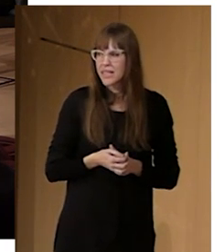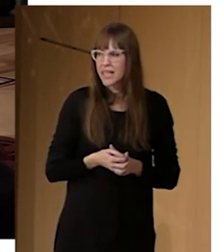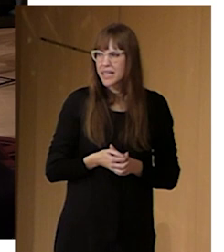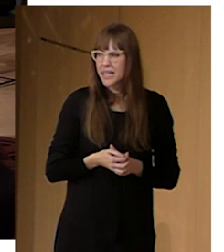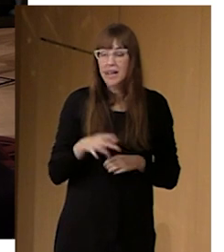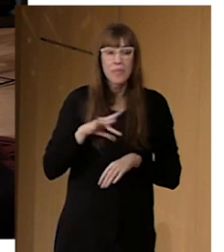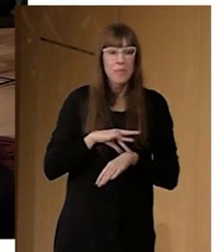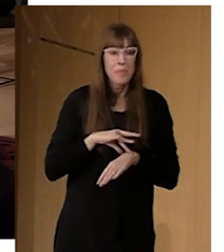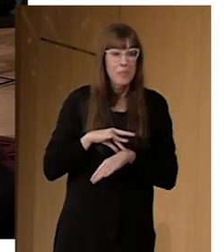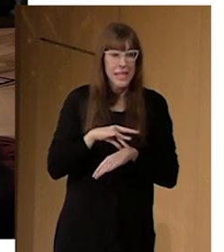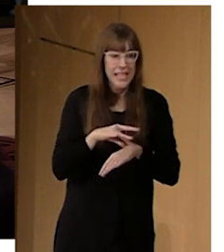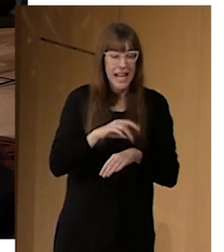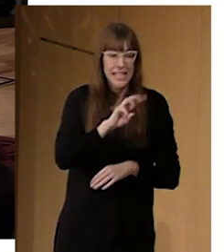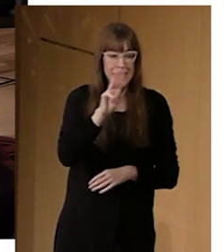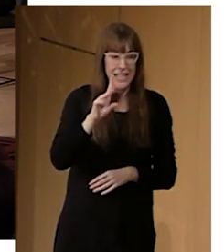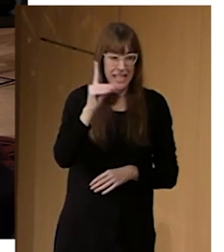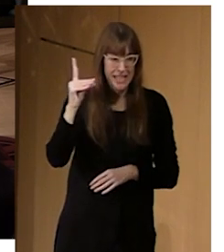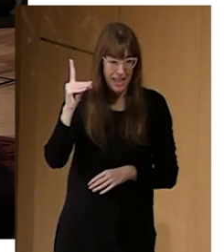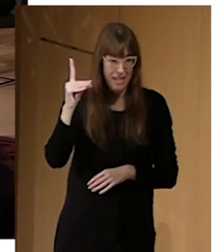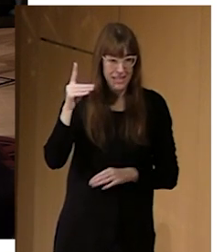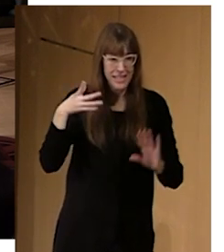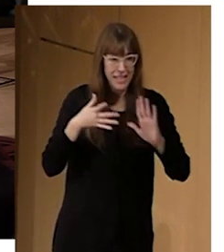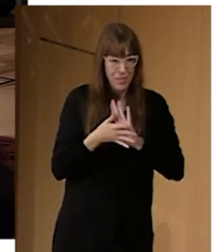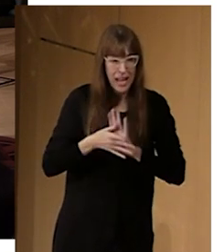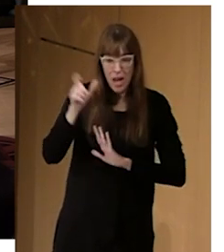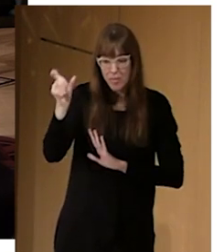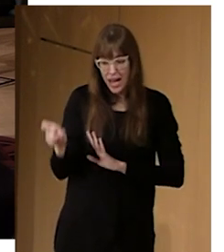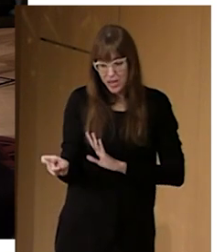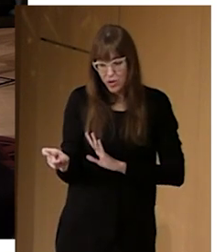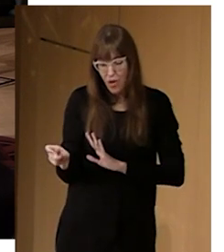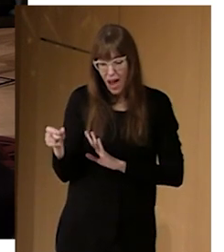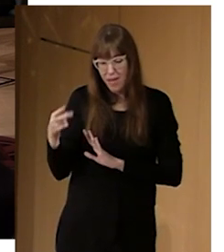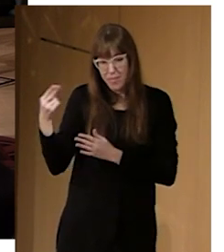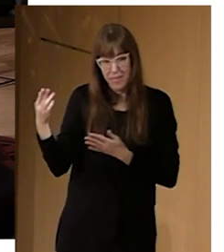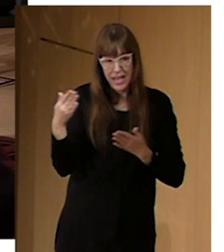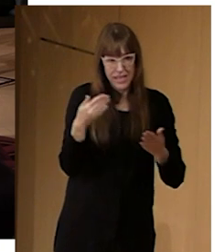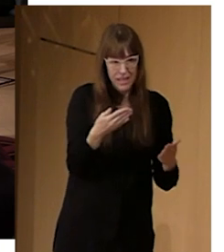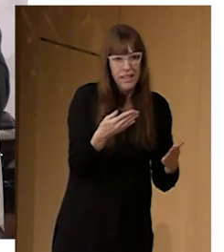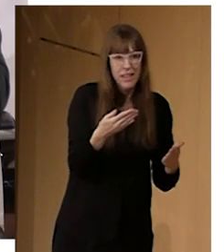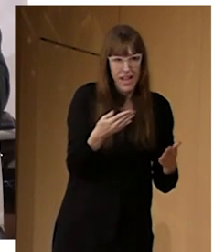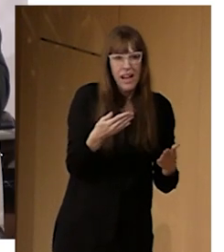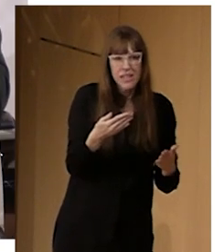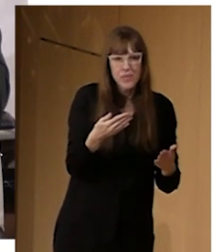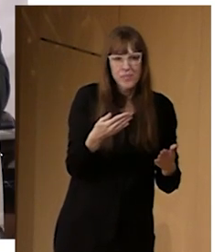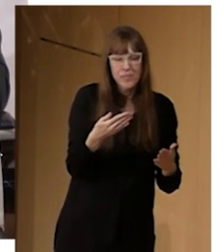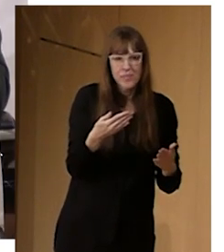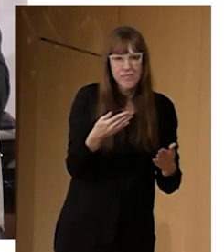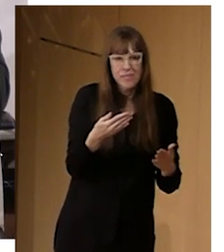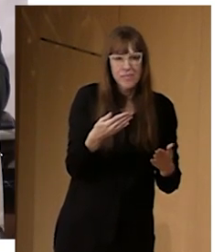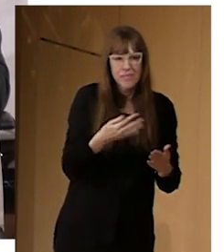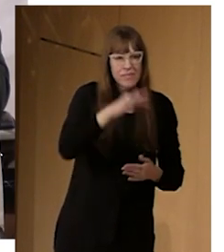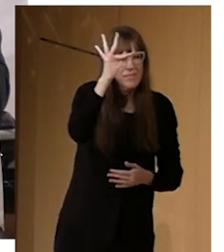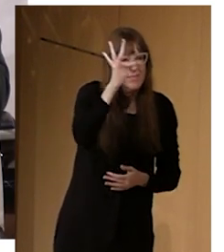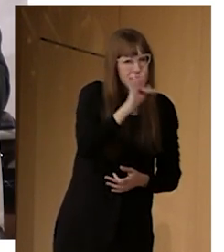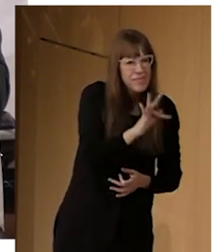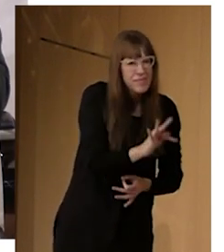en 3D que lo que permite al visitante es profundizar y observar con detenimiento una vez o antes de haber